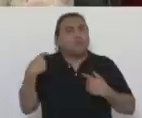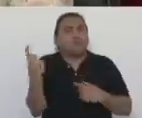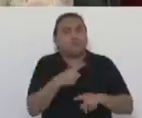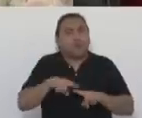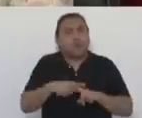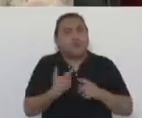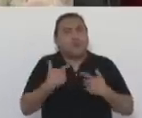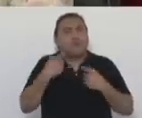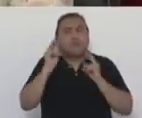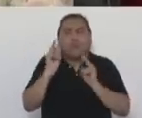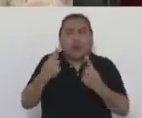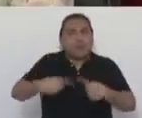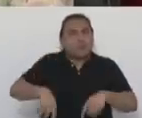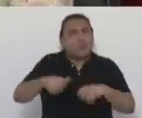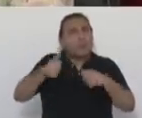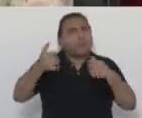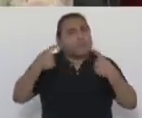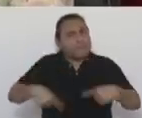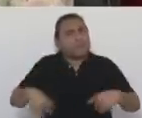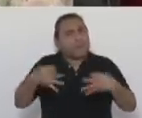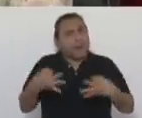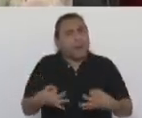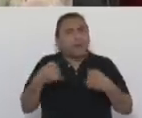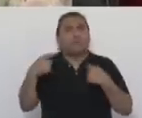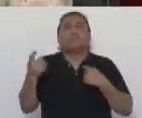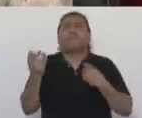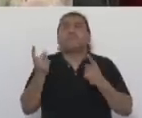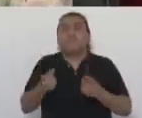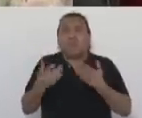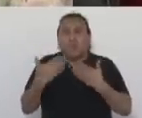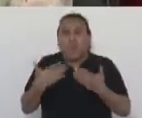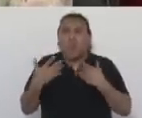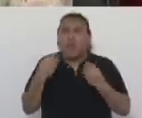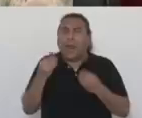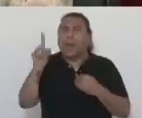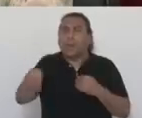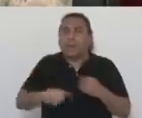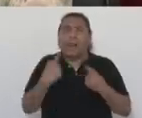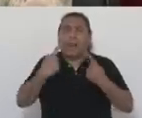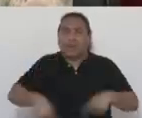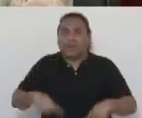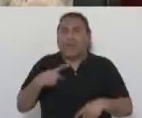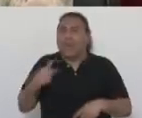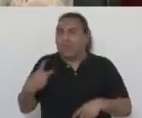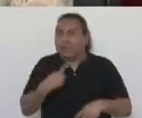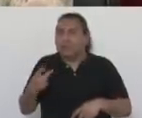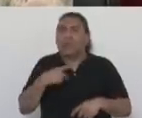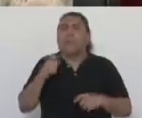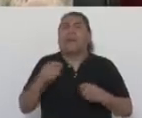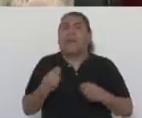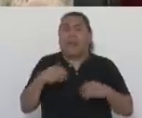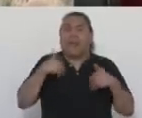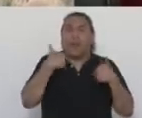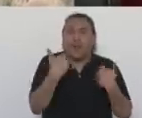bien común. El diálogo, la búsqueda de la razón entre dos, debe ser un acto de generosidad, de amor y de